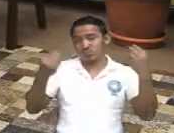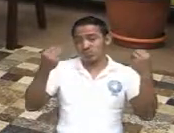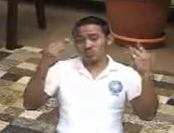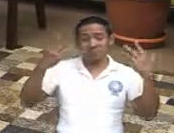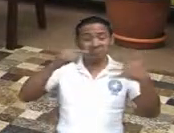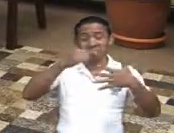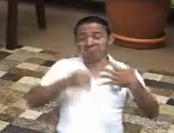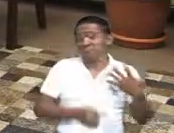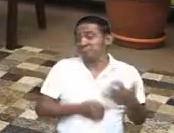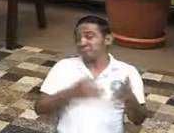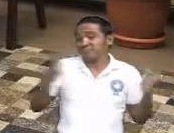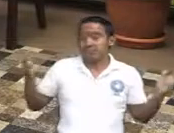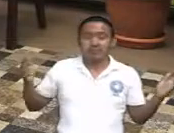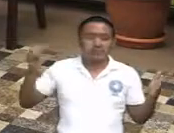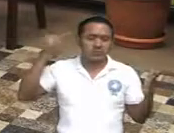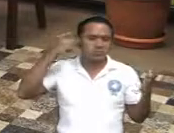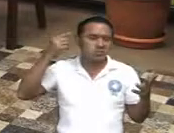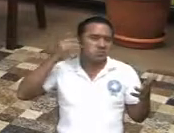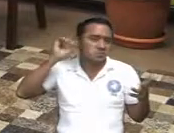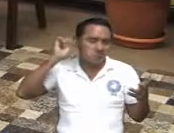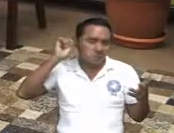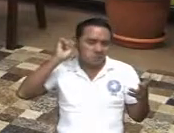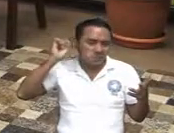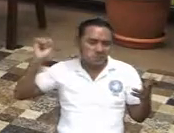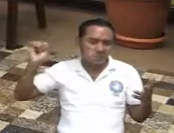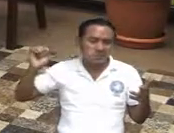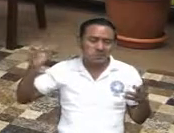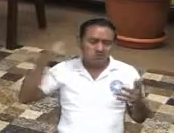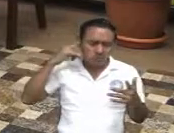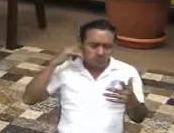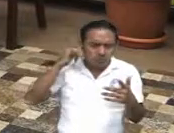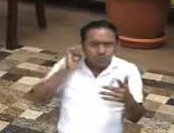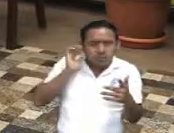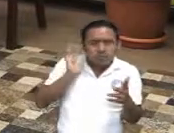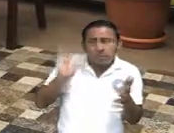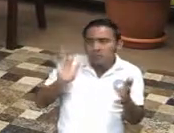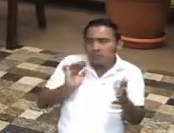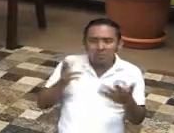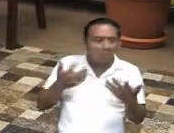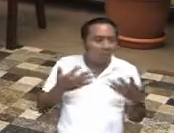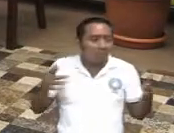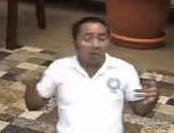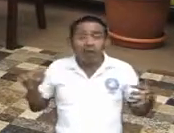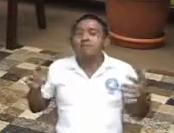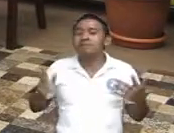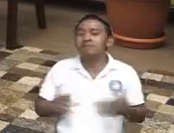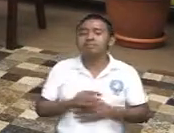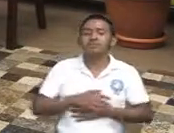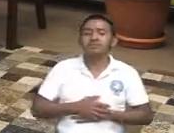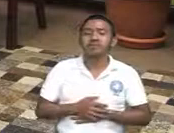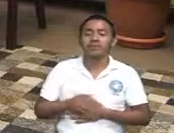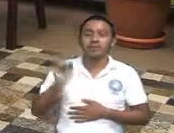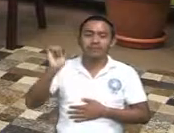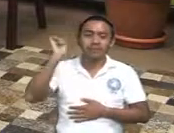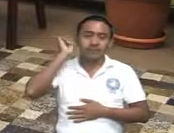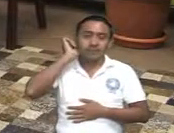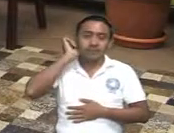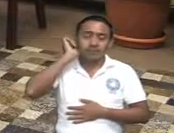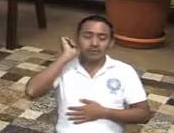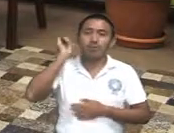bien amplio en las causas del ruido en el oído el ruido en el oído puede